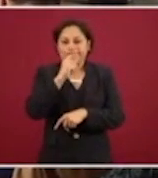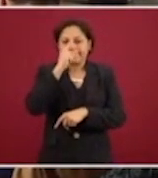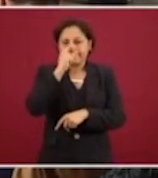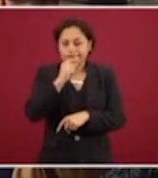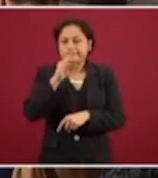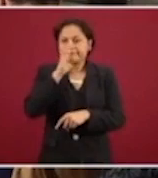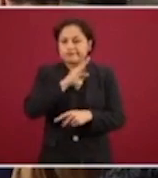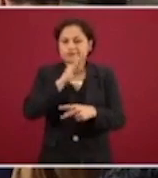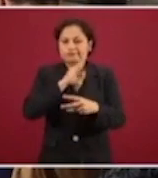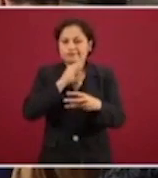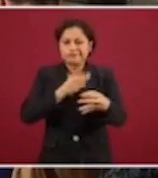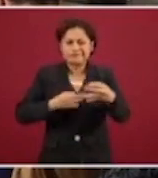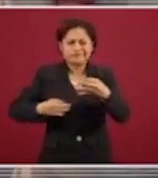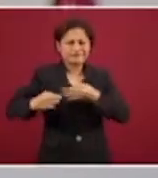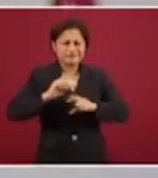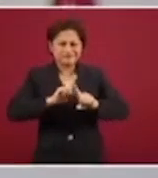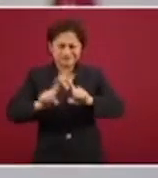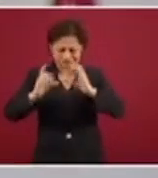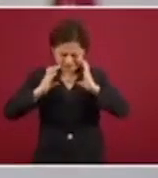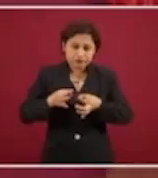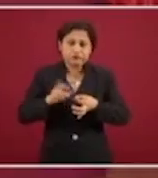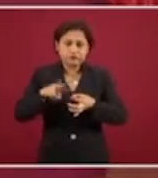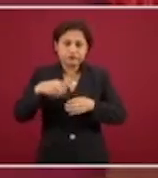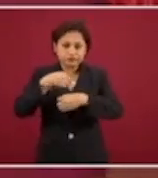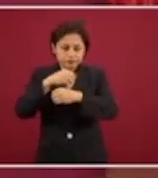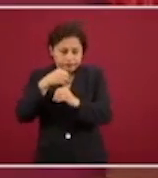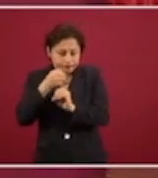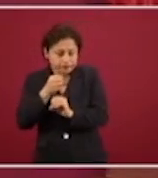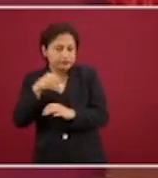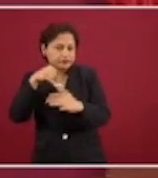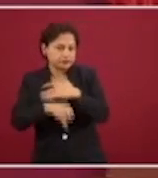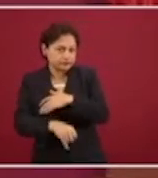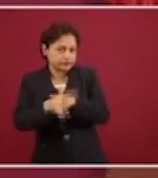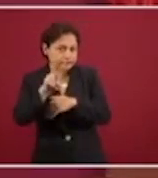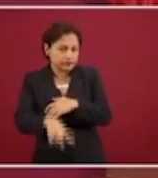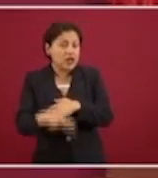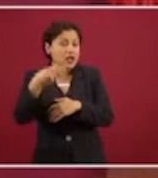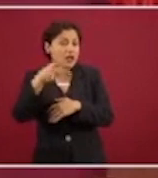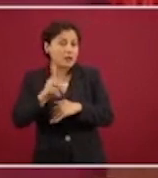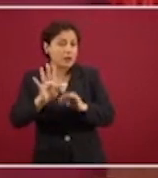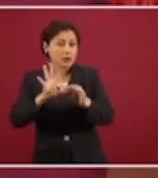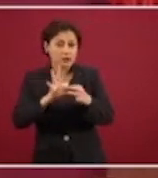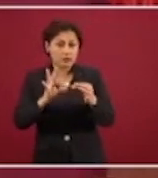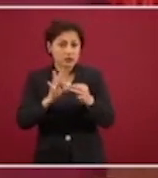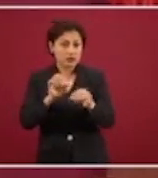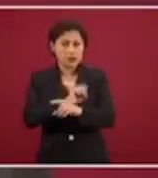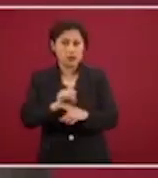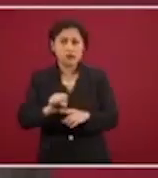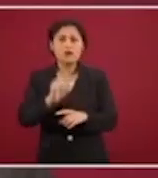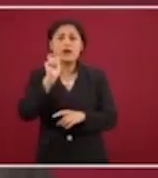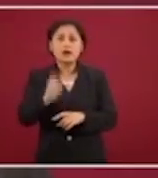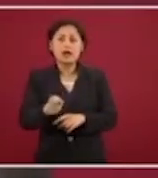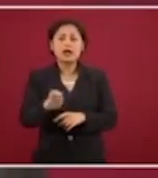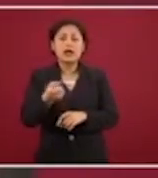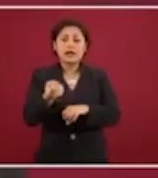las células se afectan en su funcionalidad. Pero dicho de manera simple, se disminuye la eficiencia del sistema